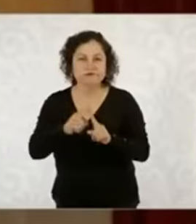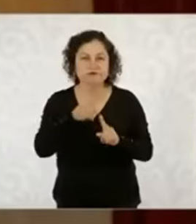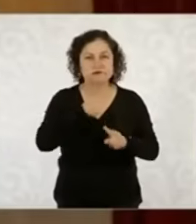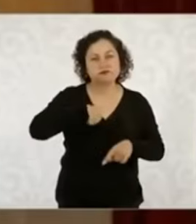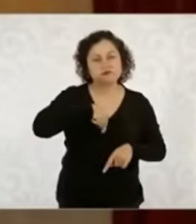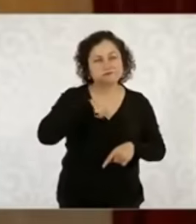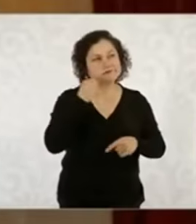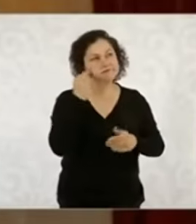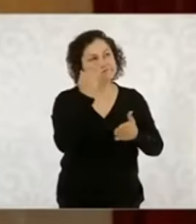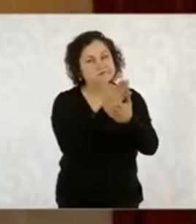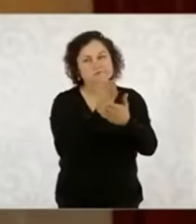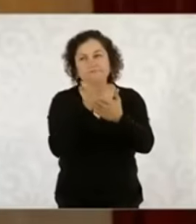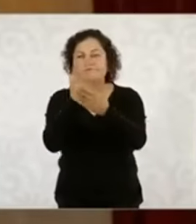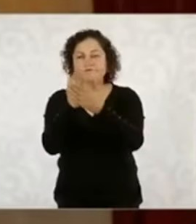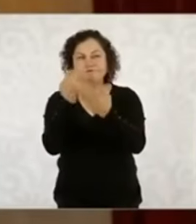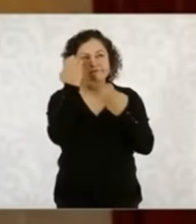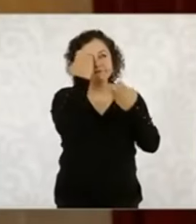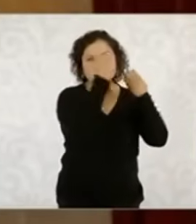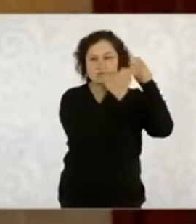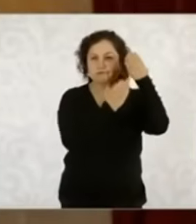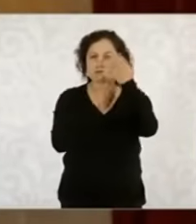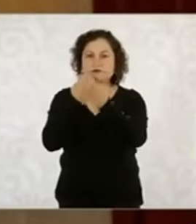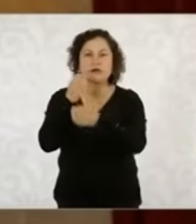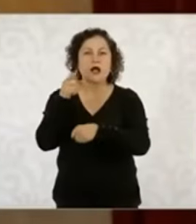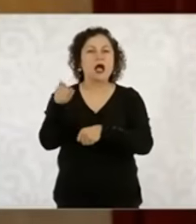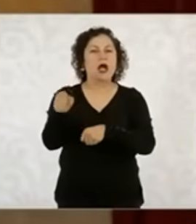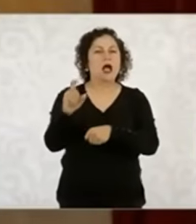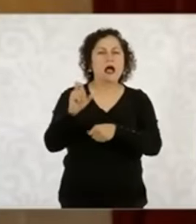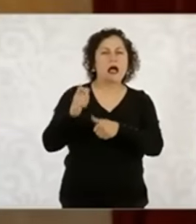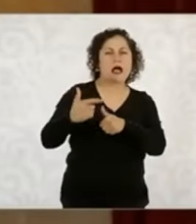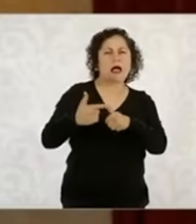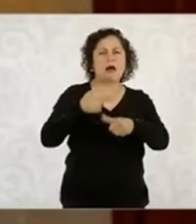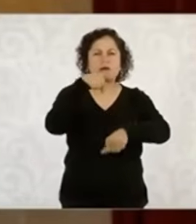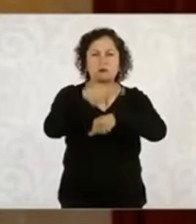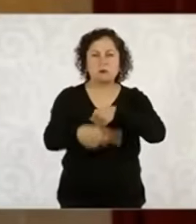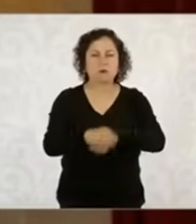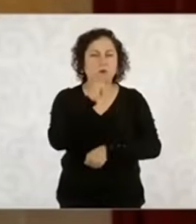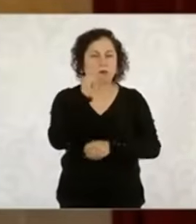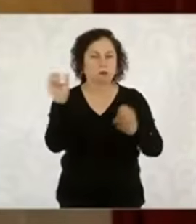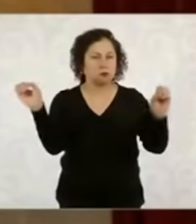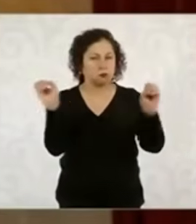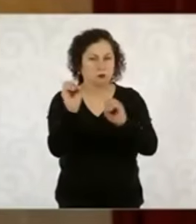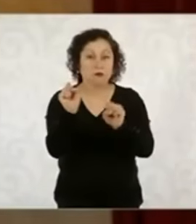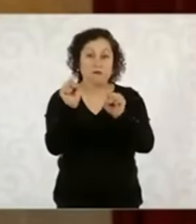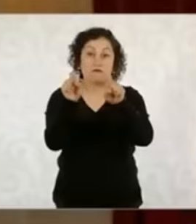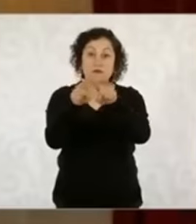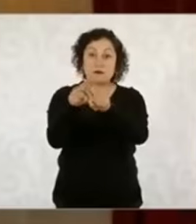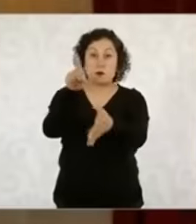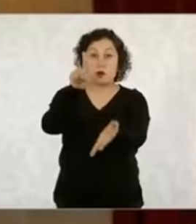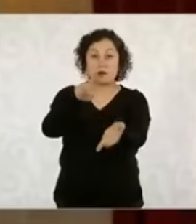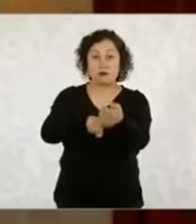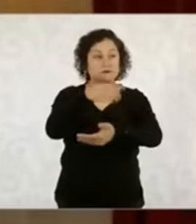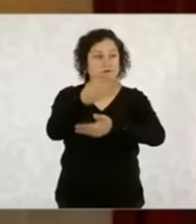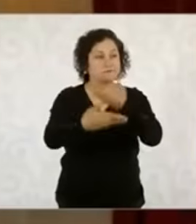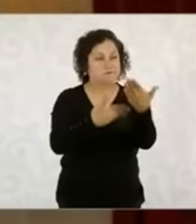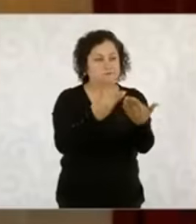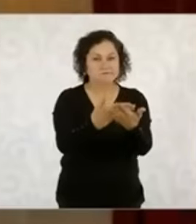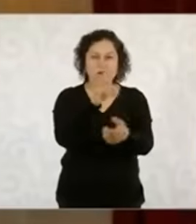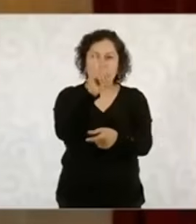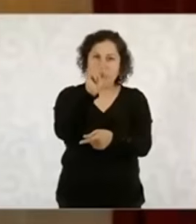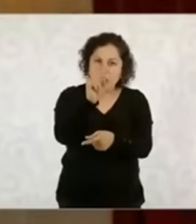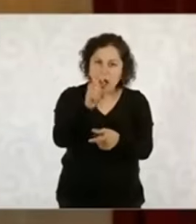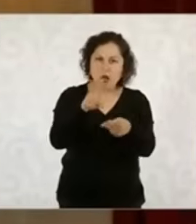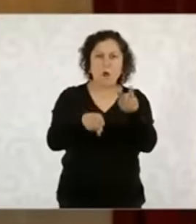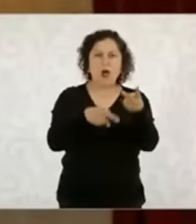de riesgo, que cuenten con toda la factibilidad de servicios de agua, drenaje, luz, etcétera, transporte.